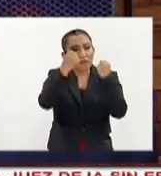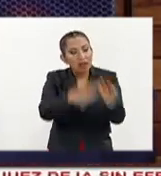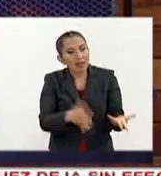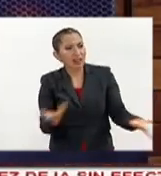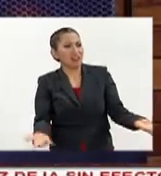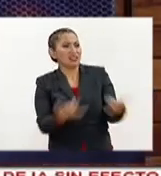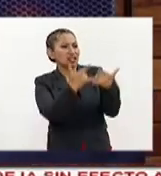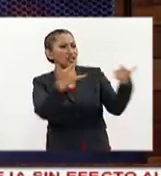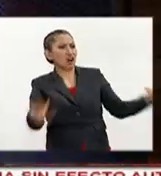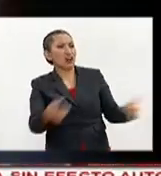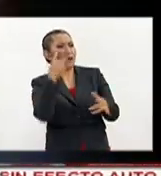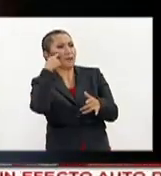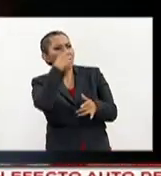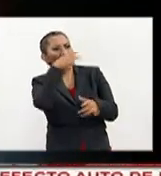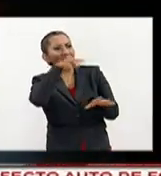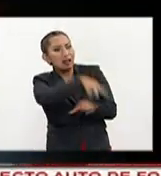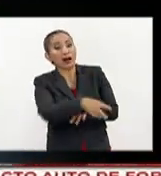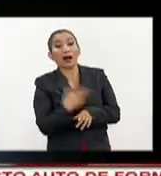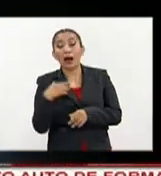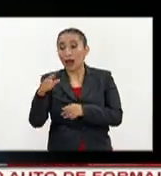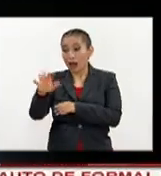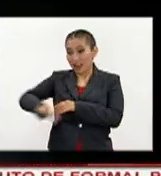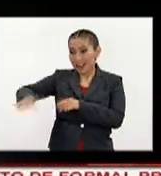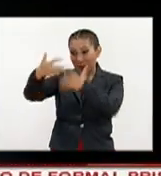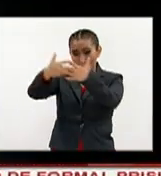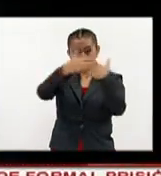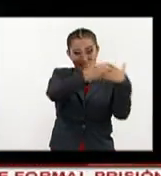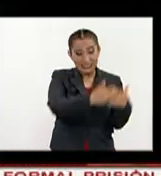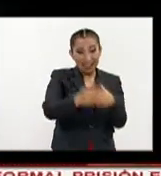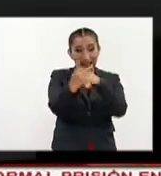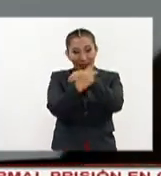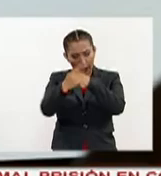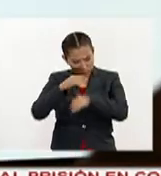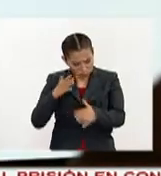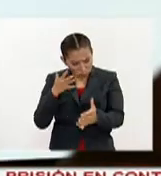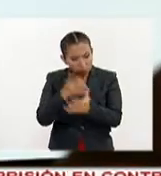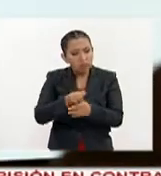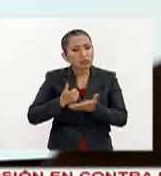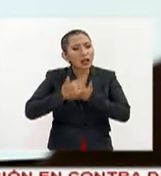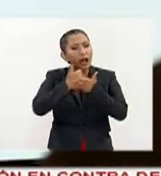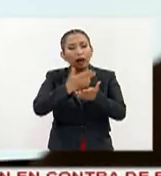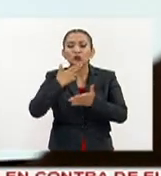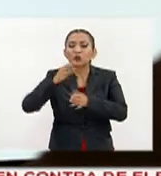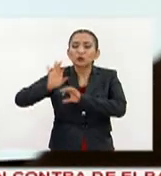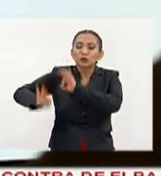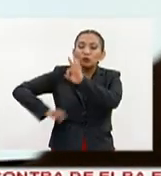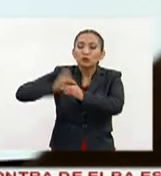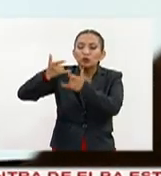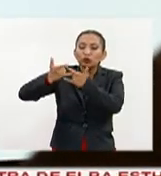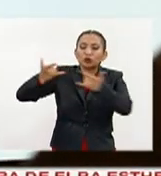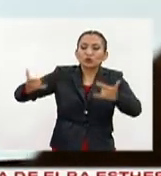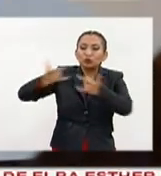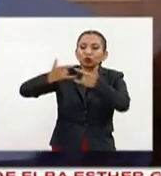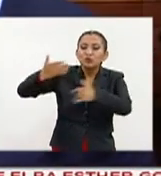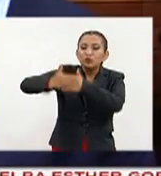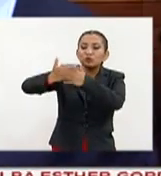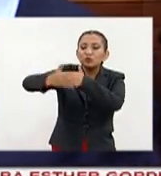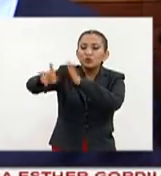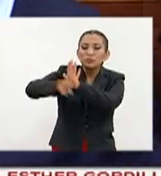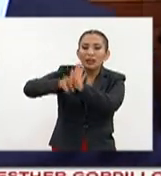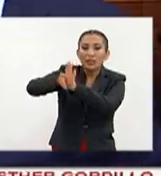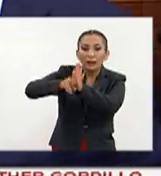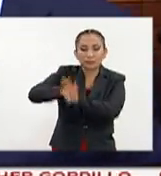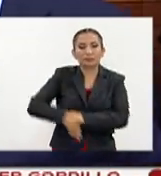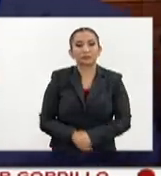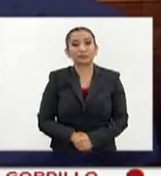el patrimonio cultural. Los medios públicos también se sumaron al compromiso de conservar nuestros archivos fílmicos. Y